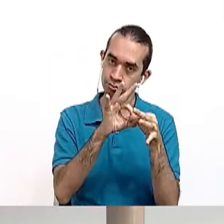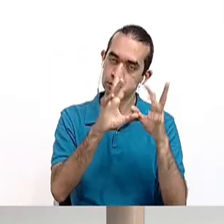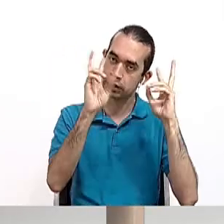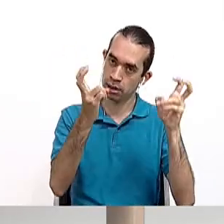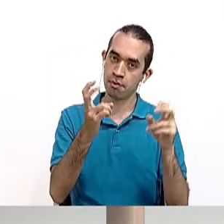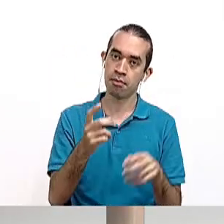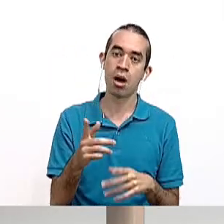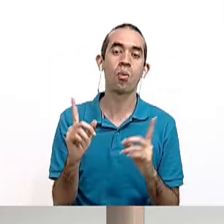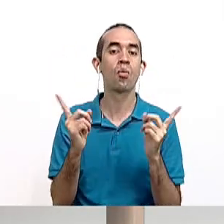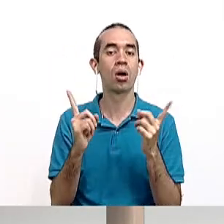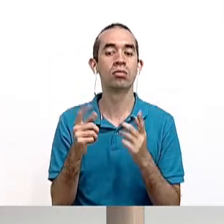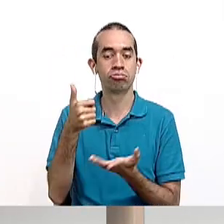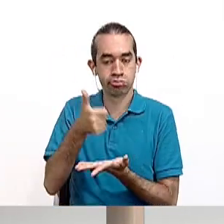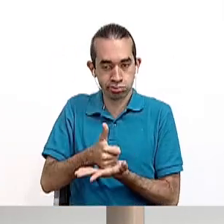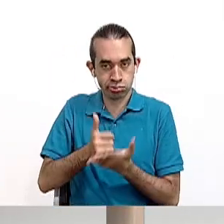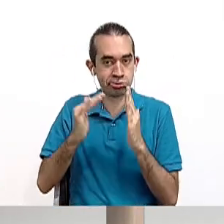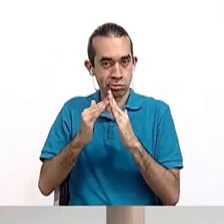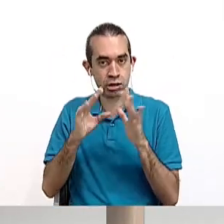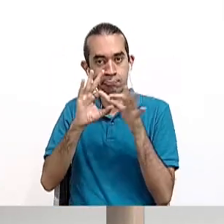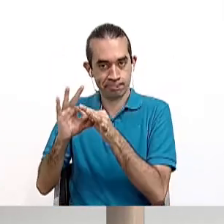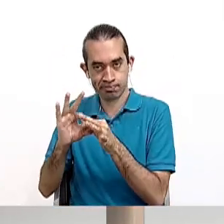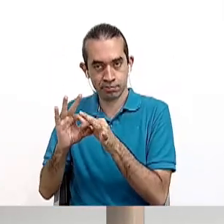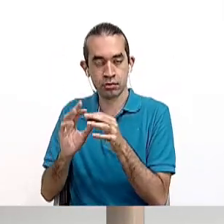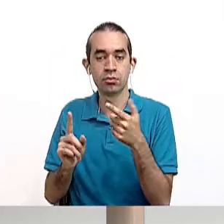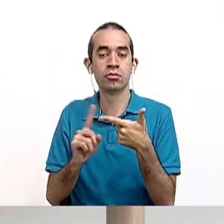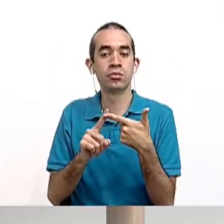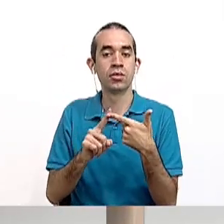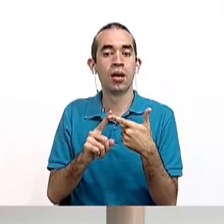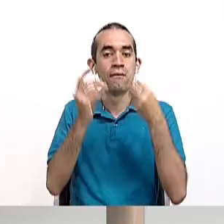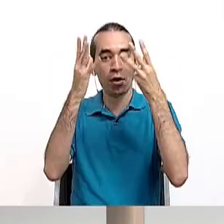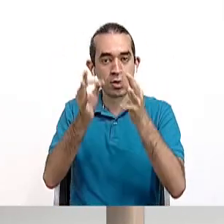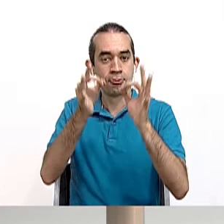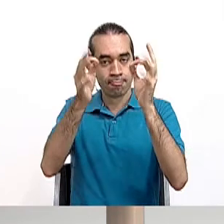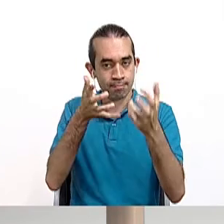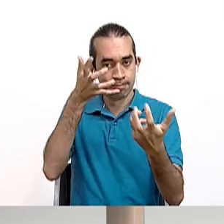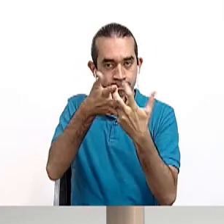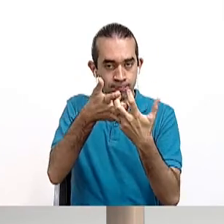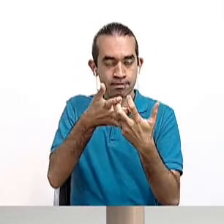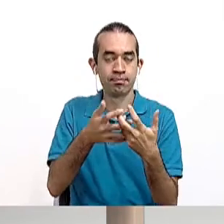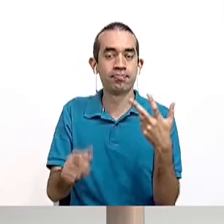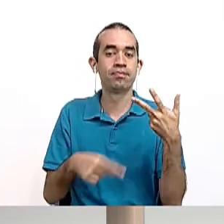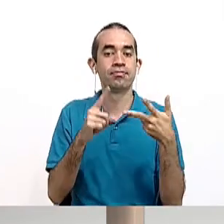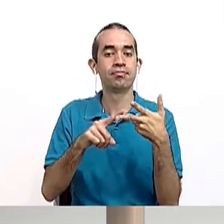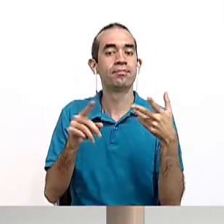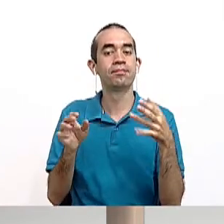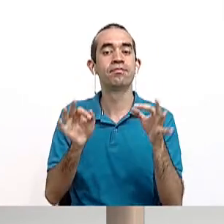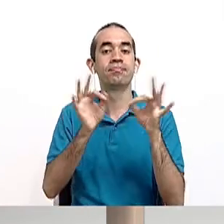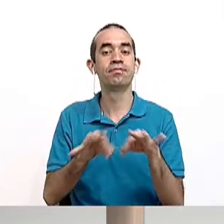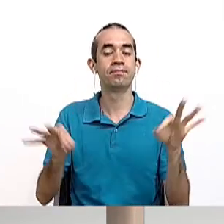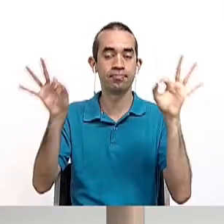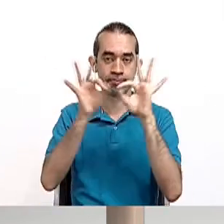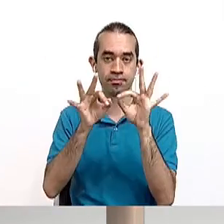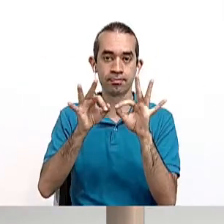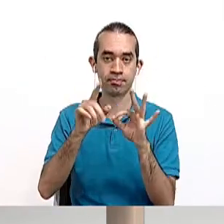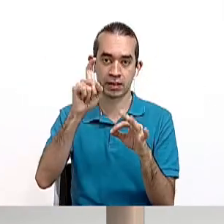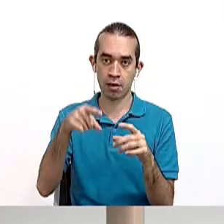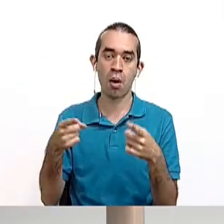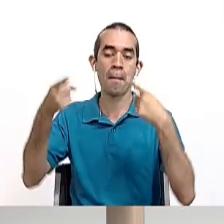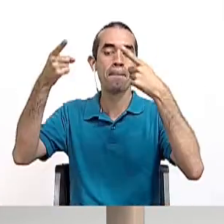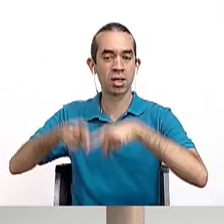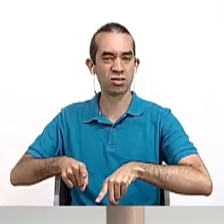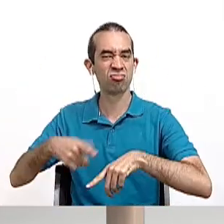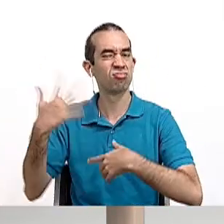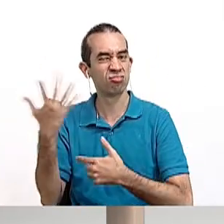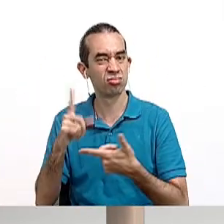en casa. Debe ser una información pertinente. Deben tener lo más importante, el suceso, dónde